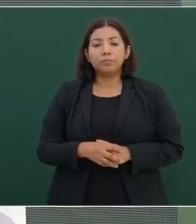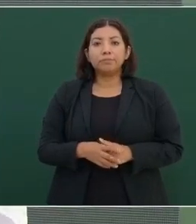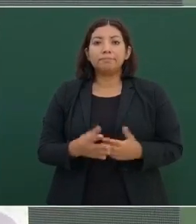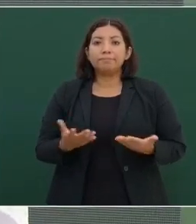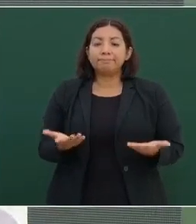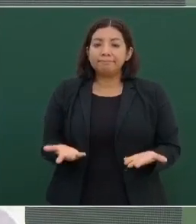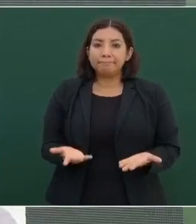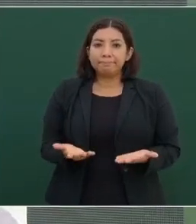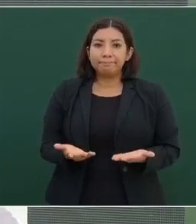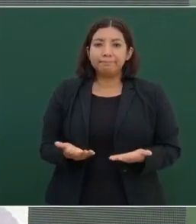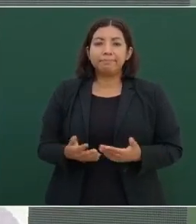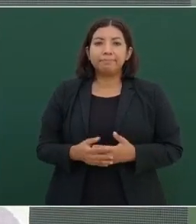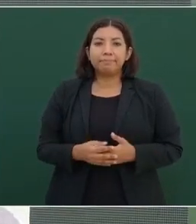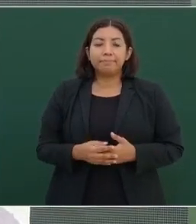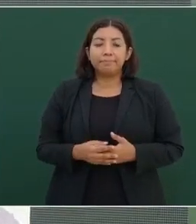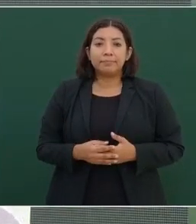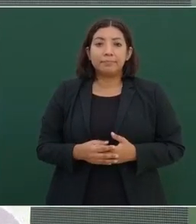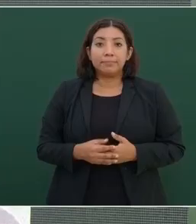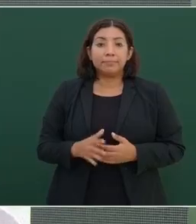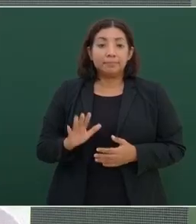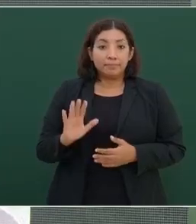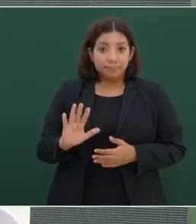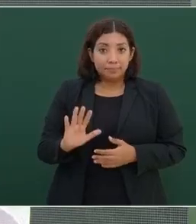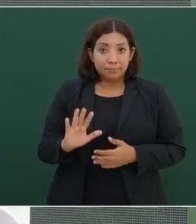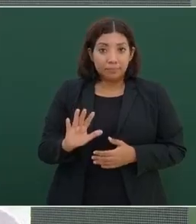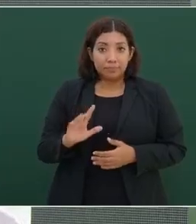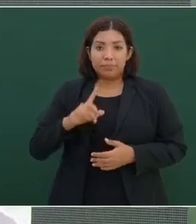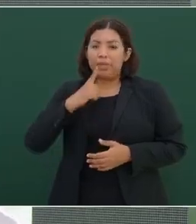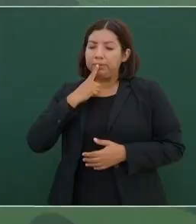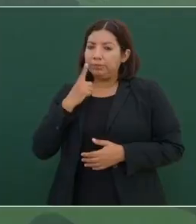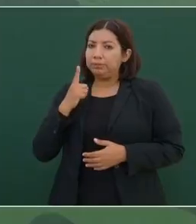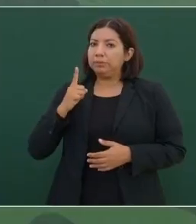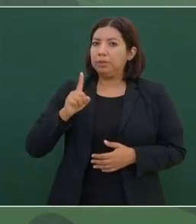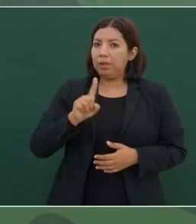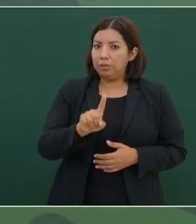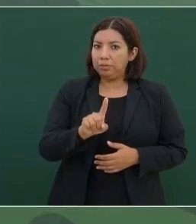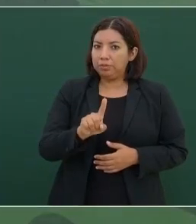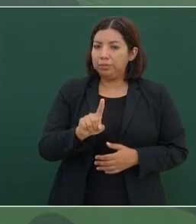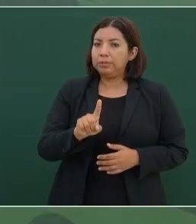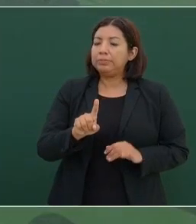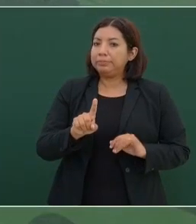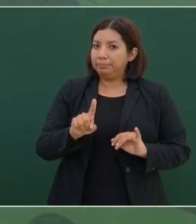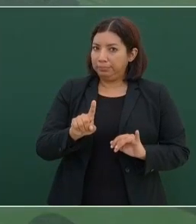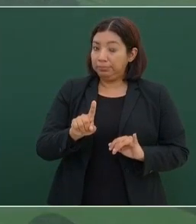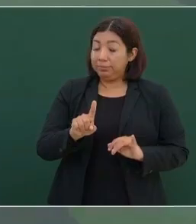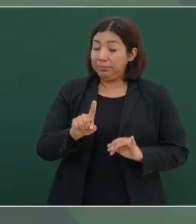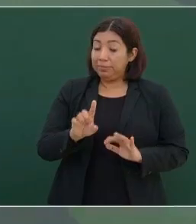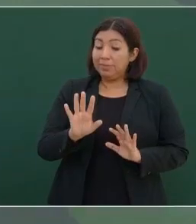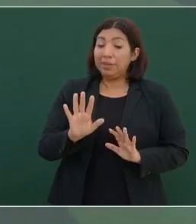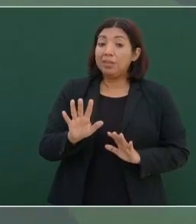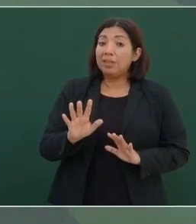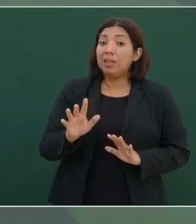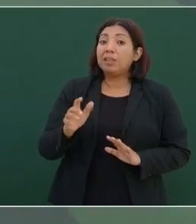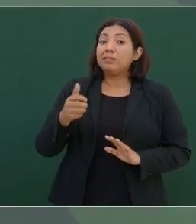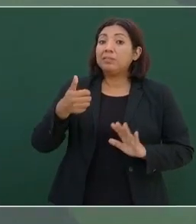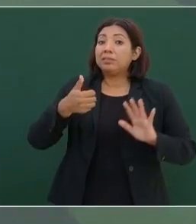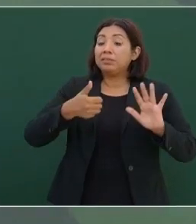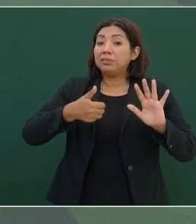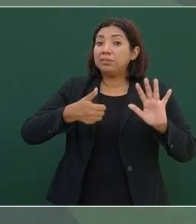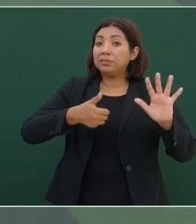Pero recordar que la denuncia es por 600 millones de dólares.